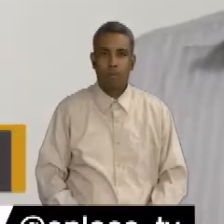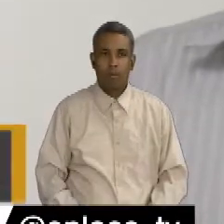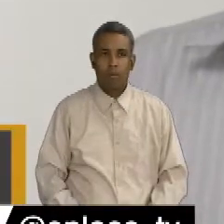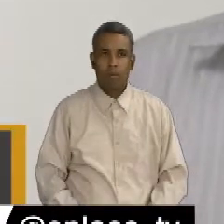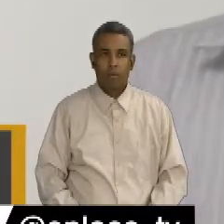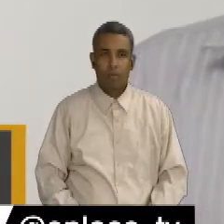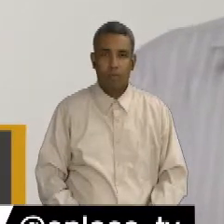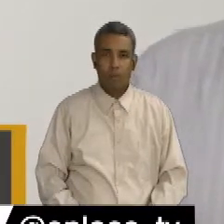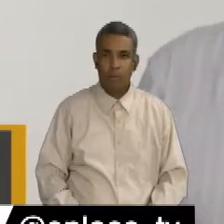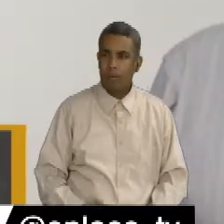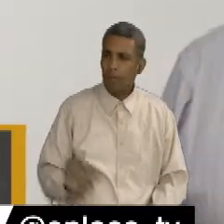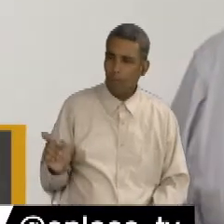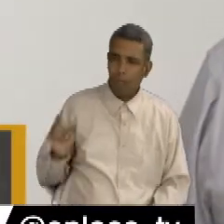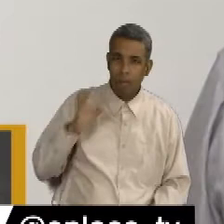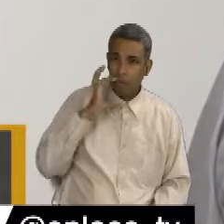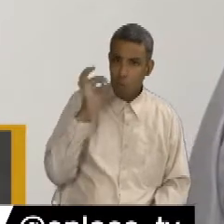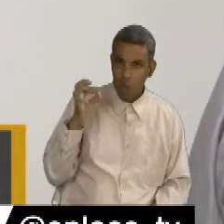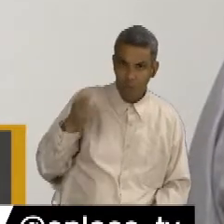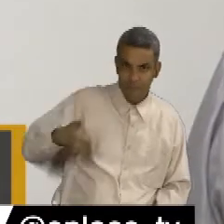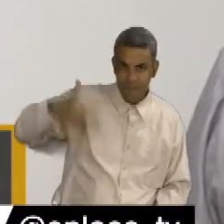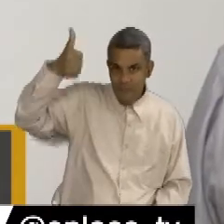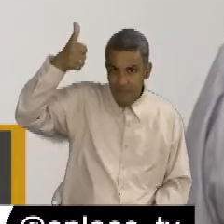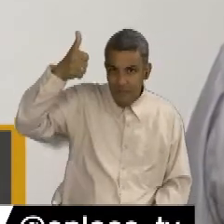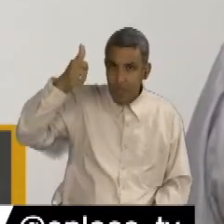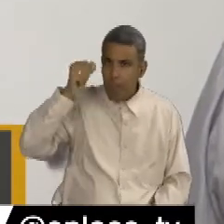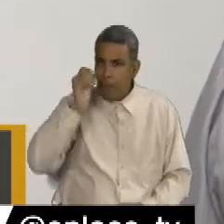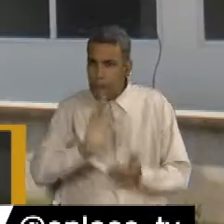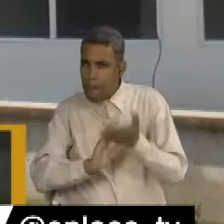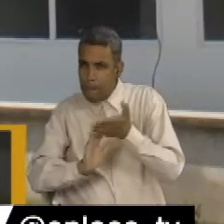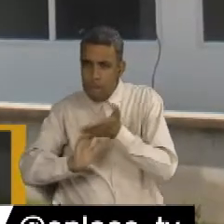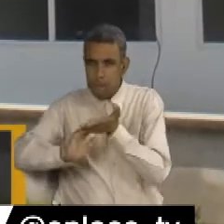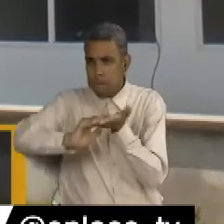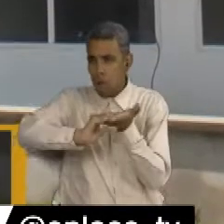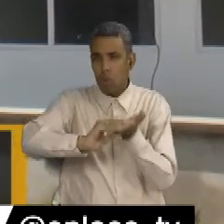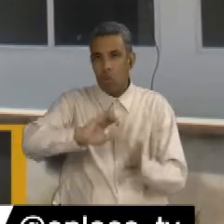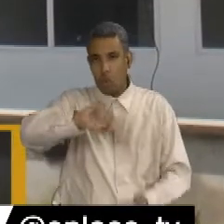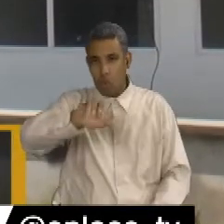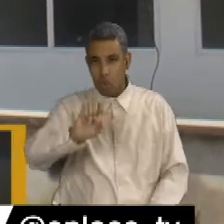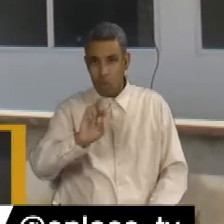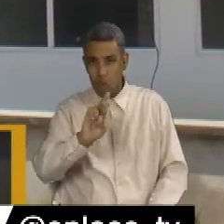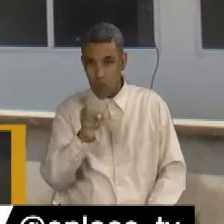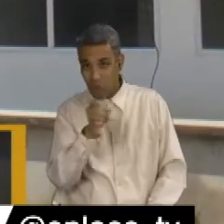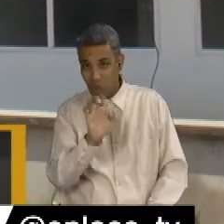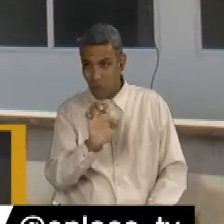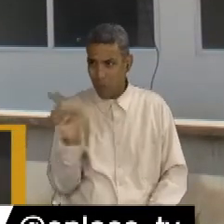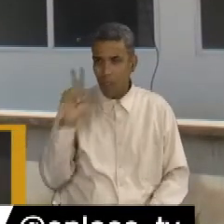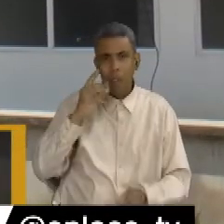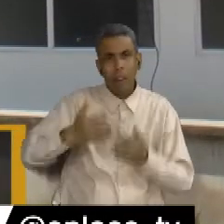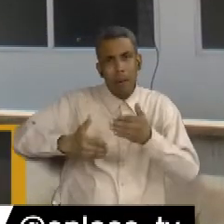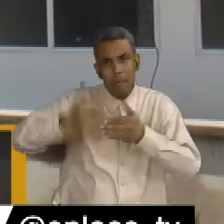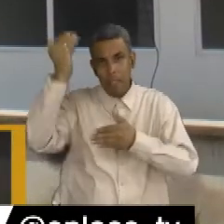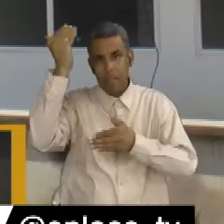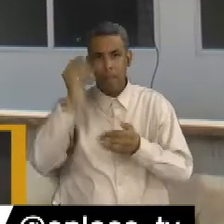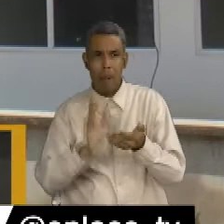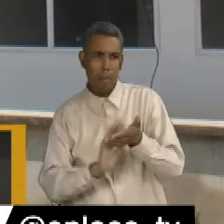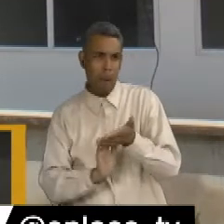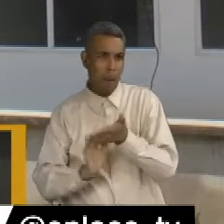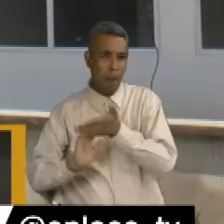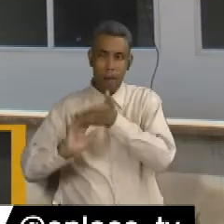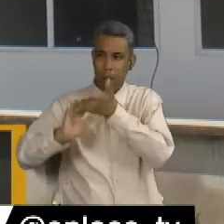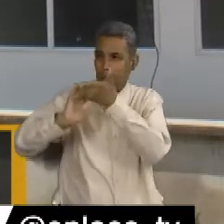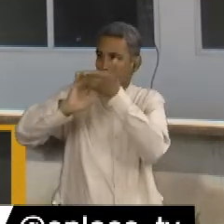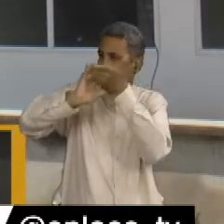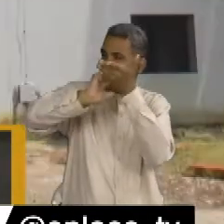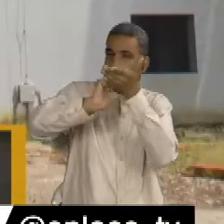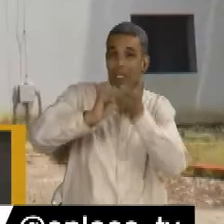mantenimiento del Hospital Regional del Magdalena Medio, Jorge Luis Bolívar, porque se ha dado inicio nuevamente a la obra, a los trabajos del